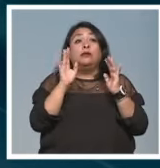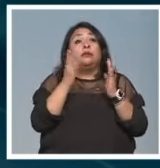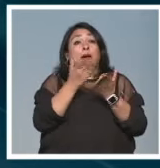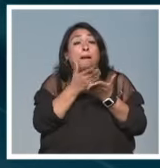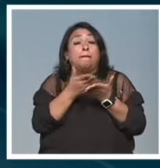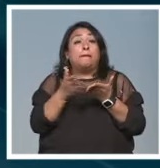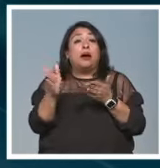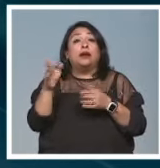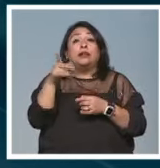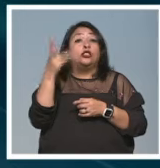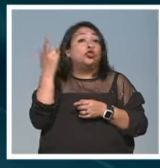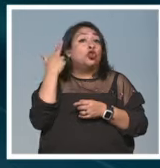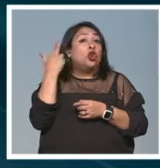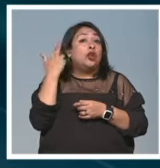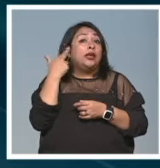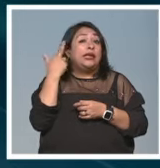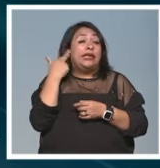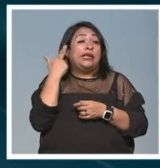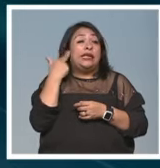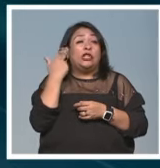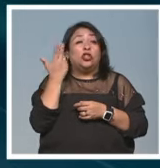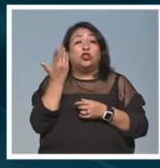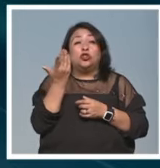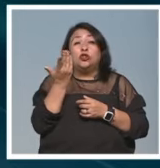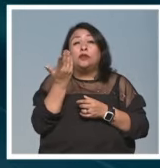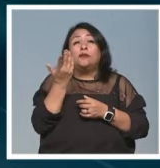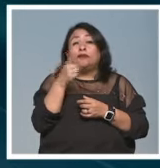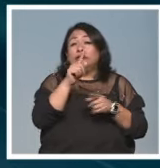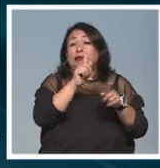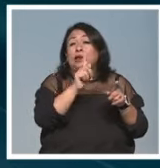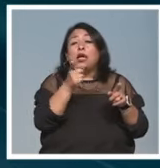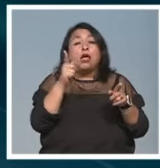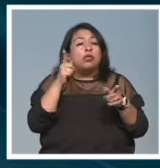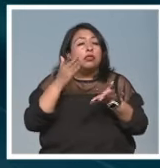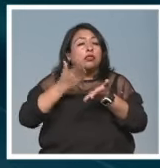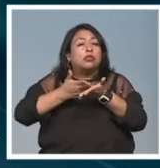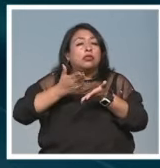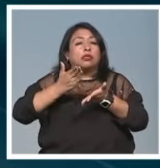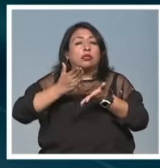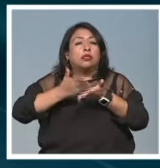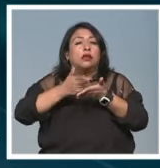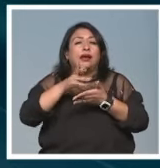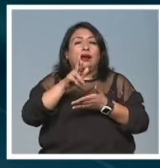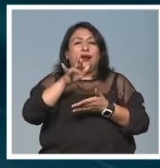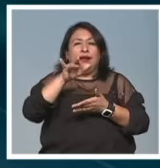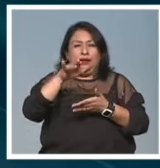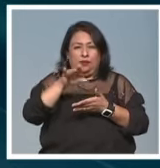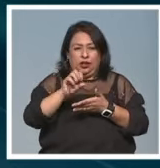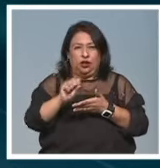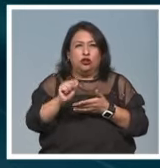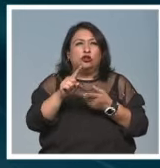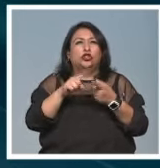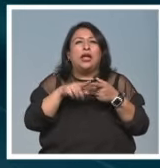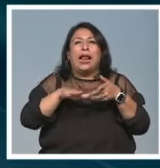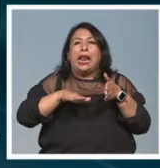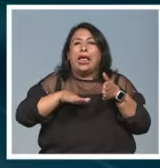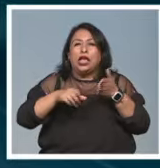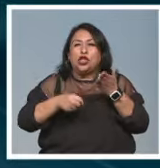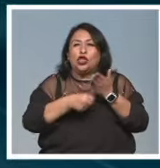eso, los sonidos de los instrumentos rítmicos y